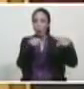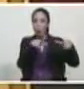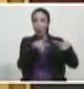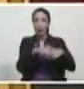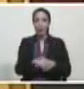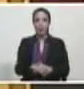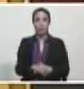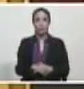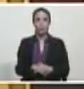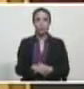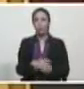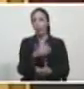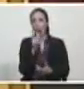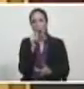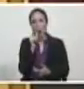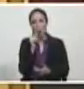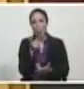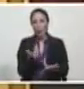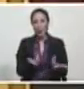con tipo falso positivo,